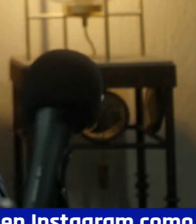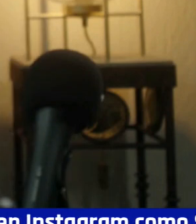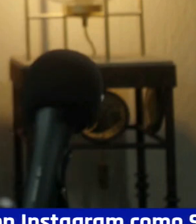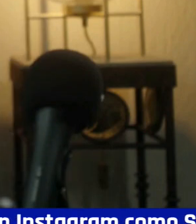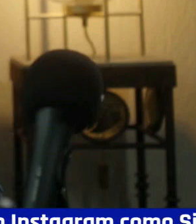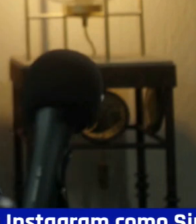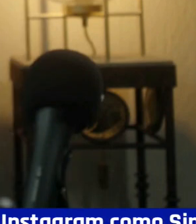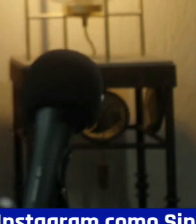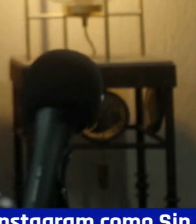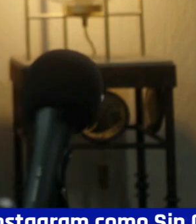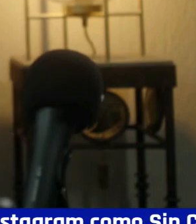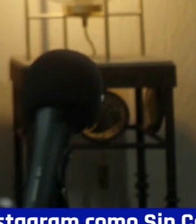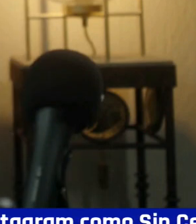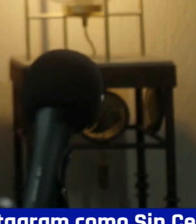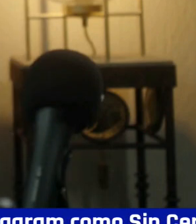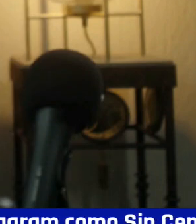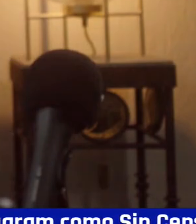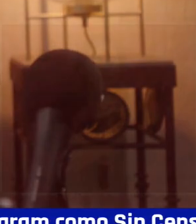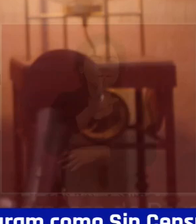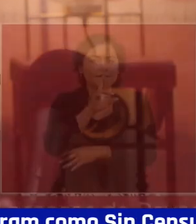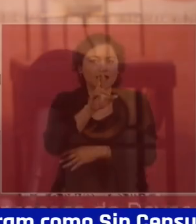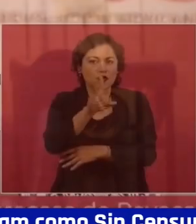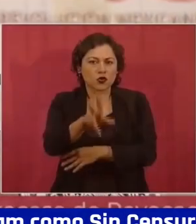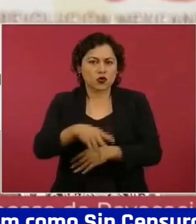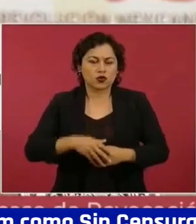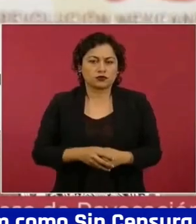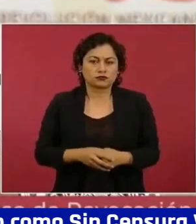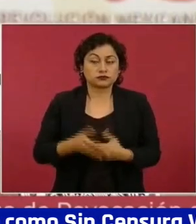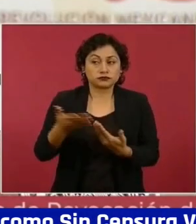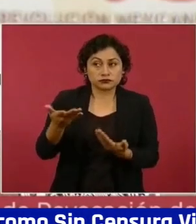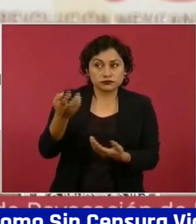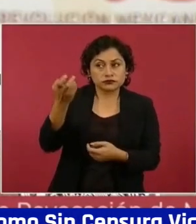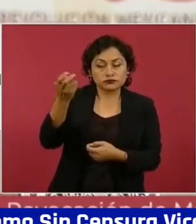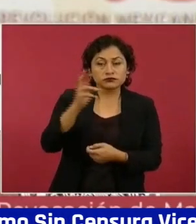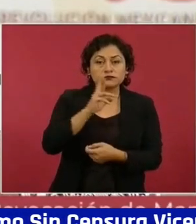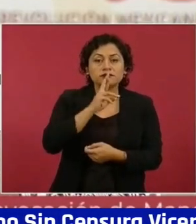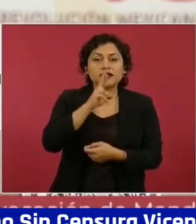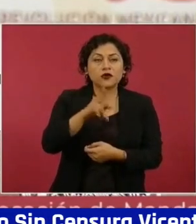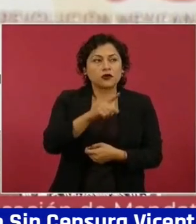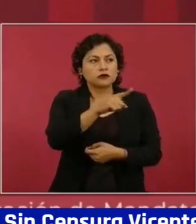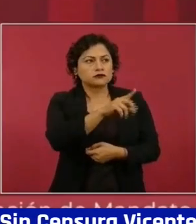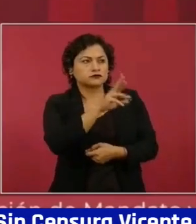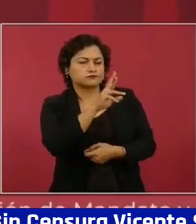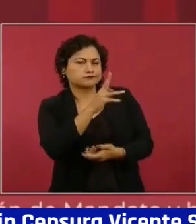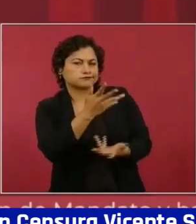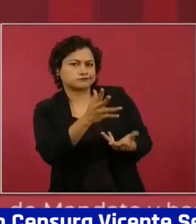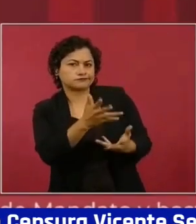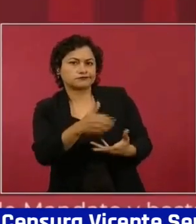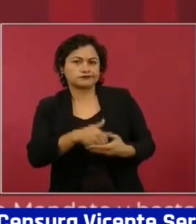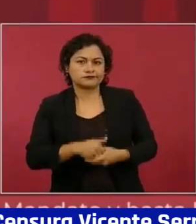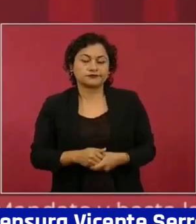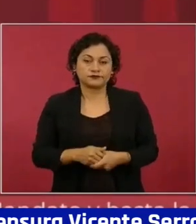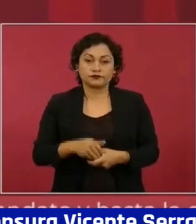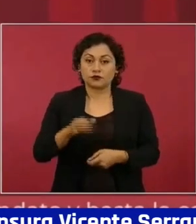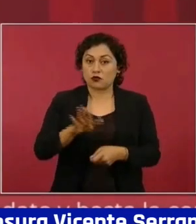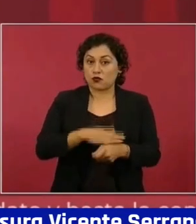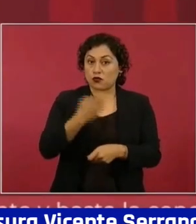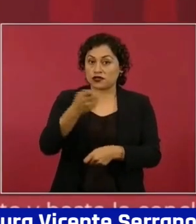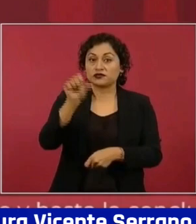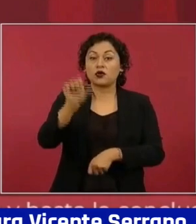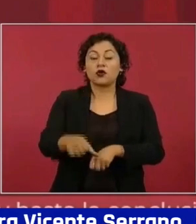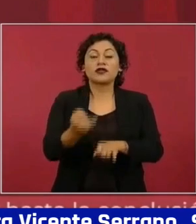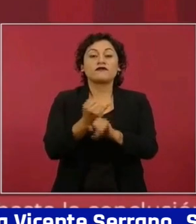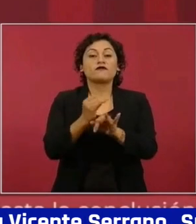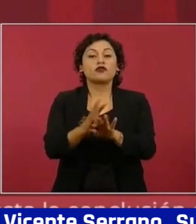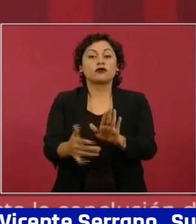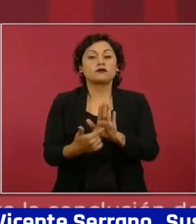presidente dijo que no se utilice mi nombre para estos asuntos. Número uno, dijo, en otros momentos señaló que no le dé ningún